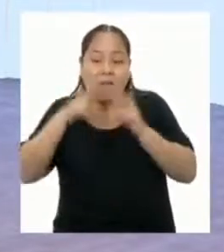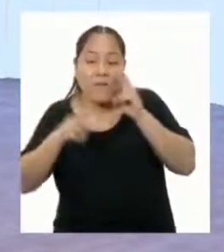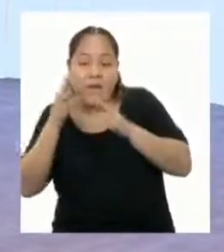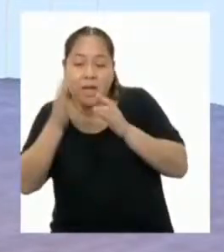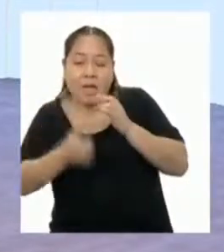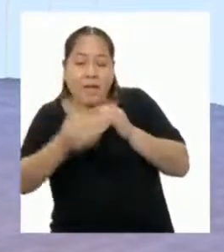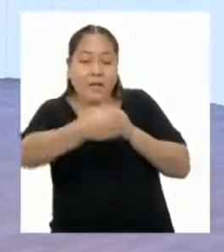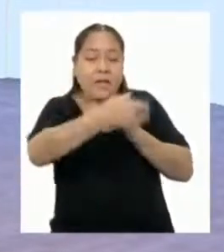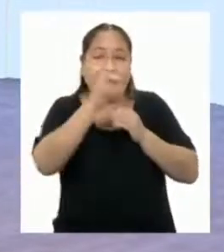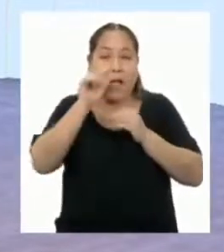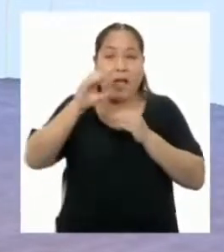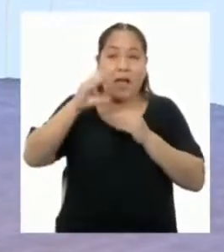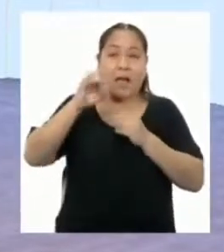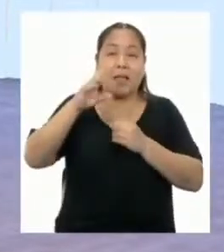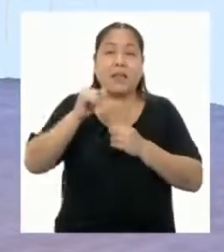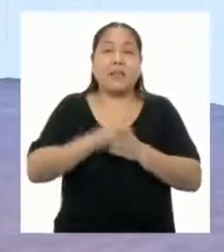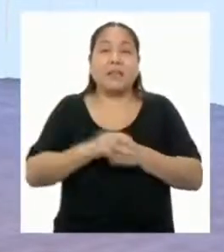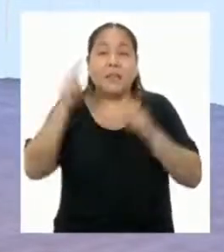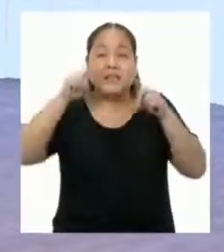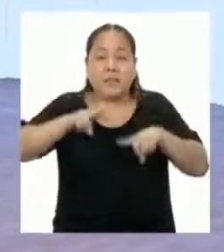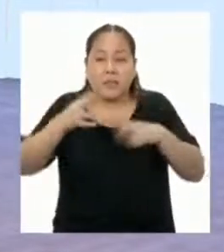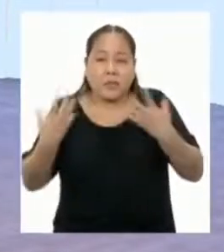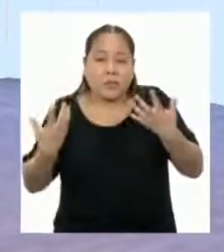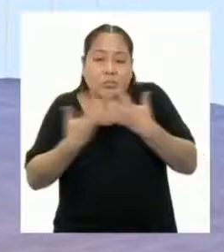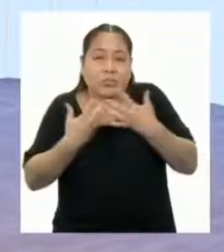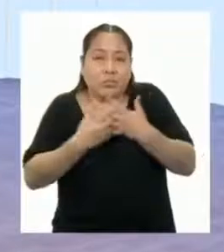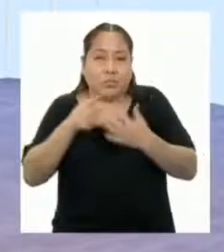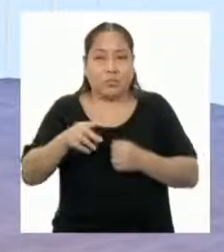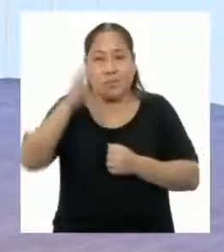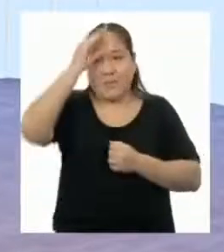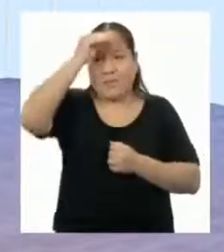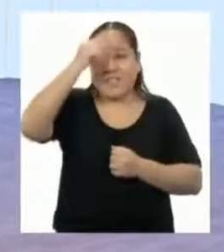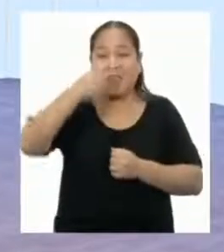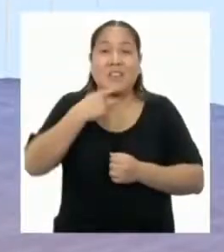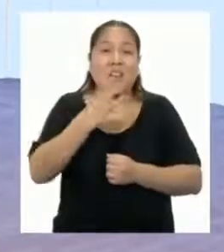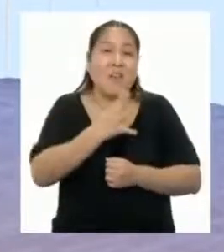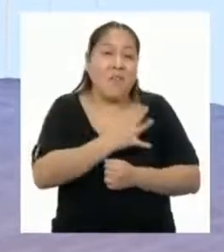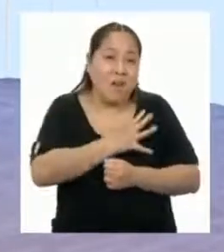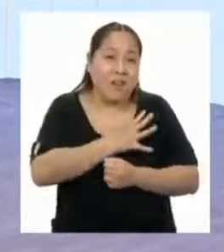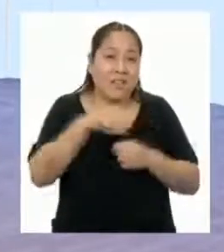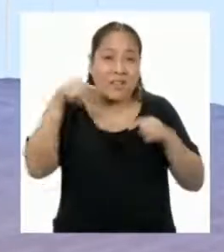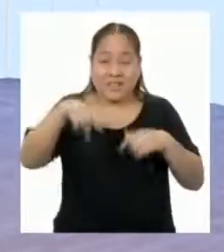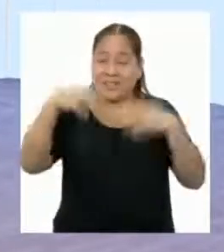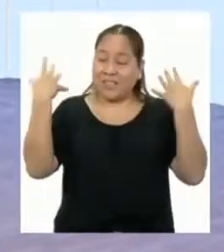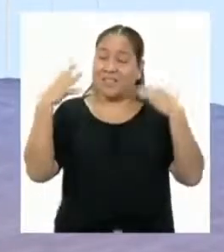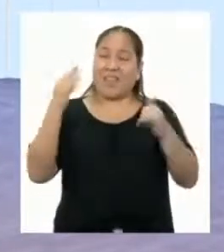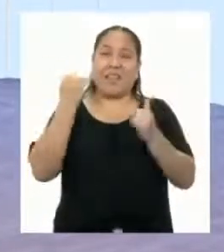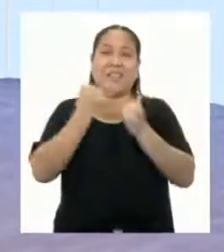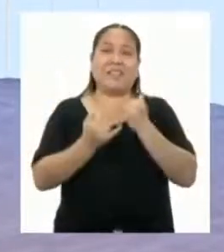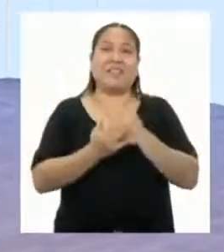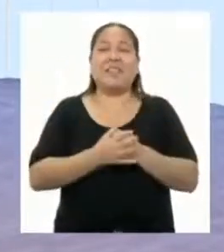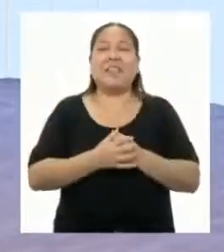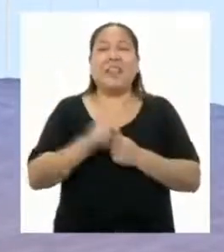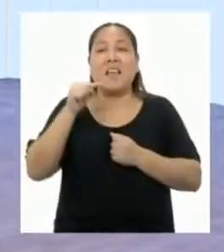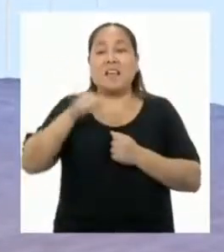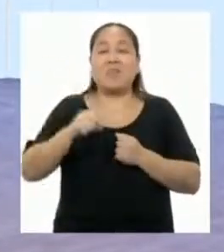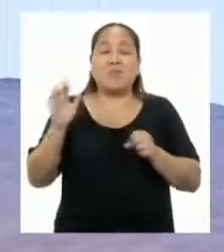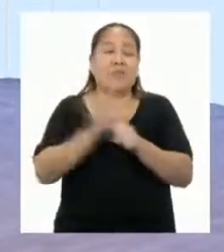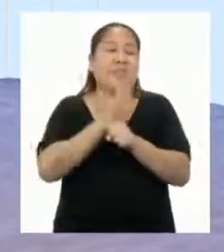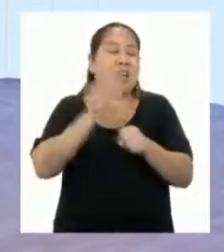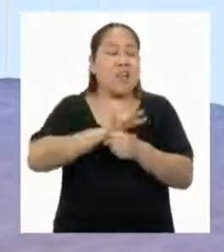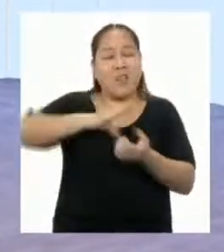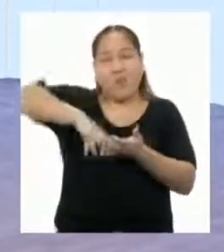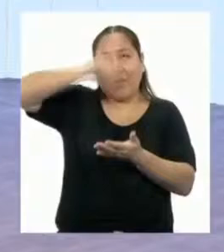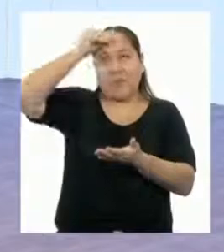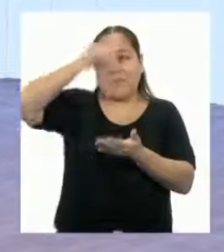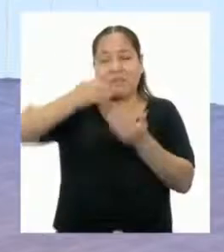y establecer relaciones entre ellas. Bueno, chicas y chicos de cuarto de secundaria, esto ha sido un día lleno de aprendizajes y